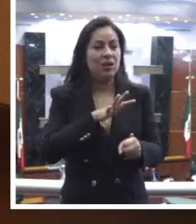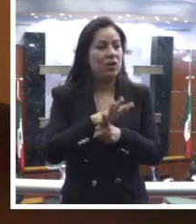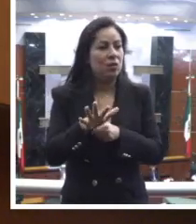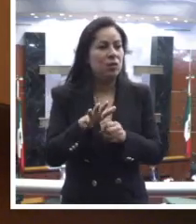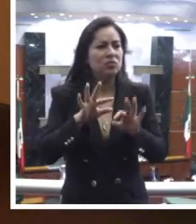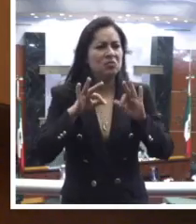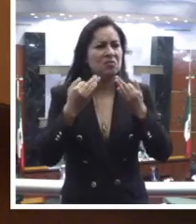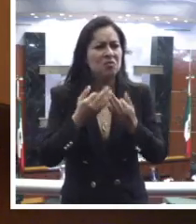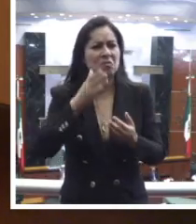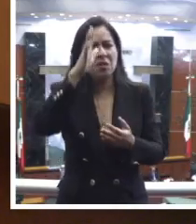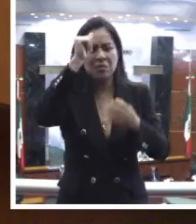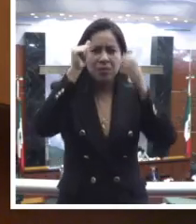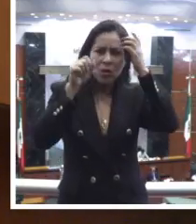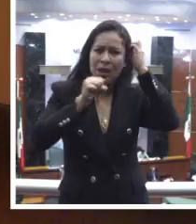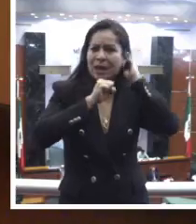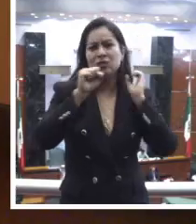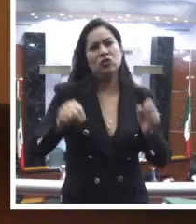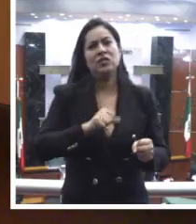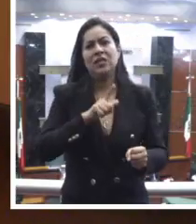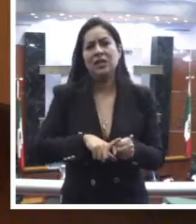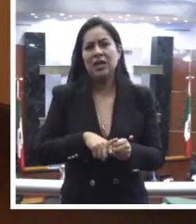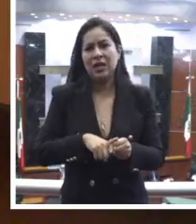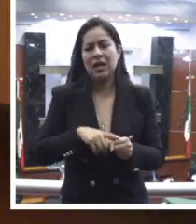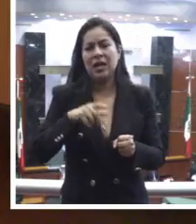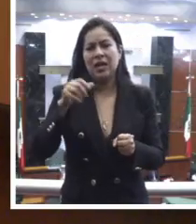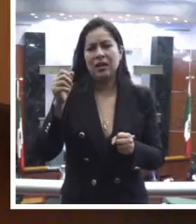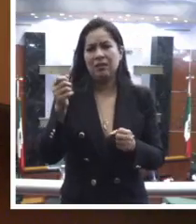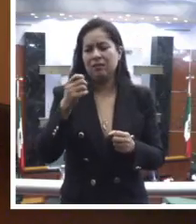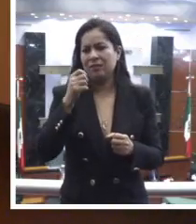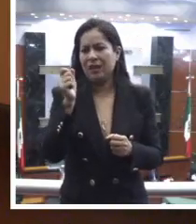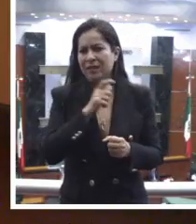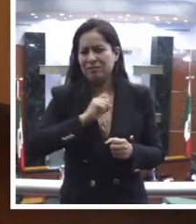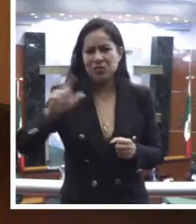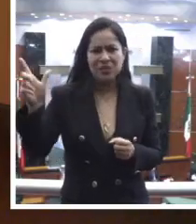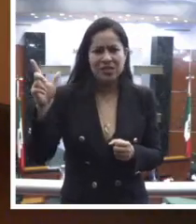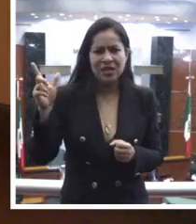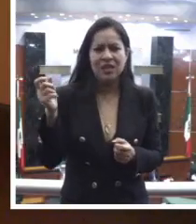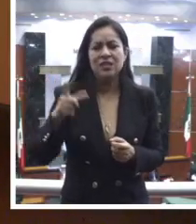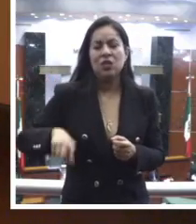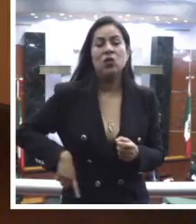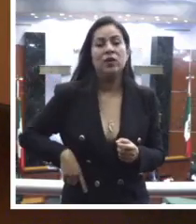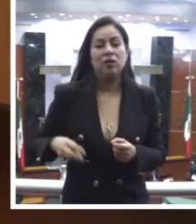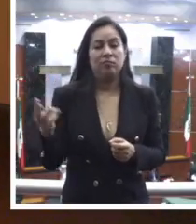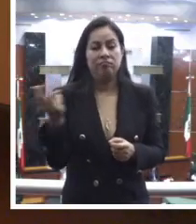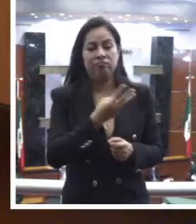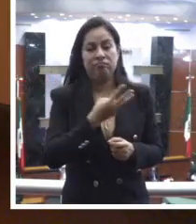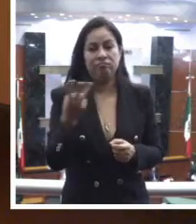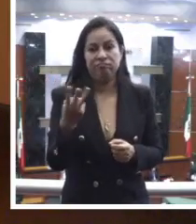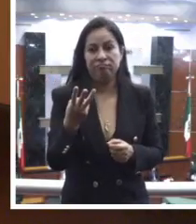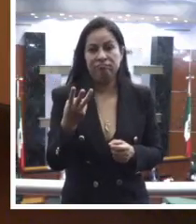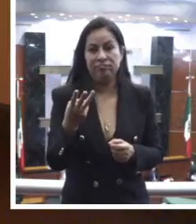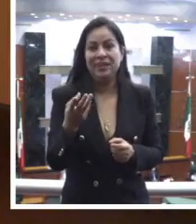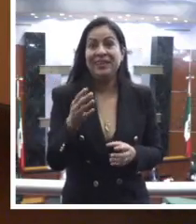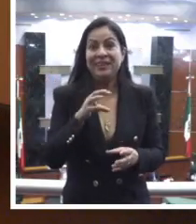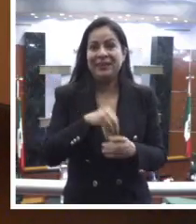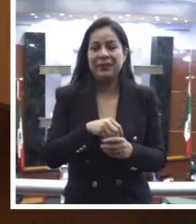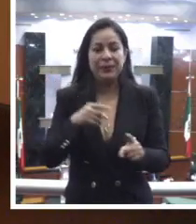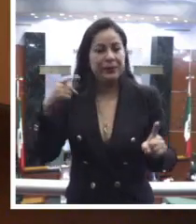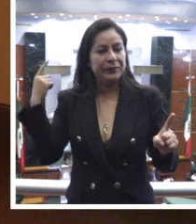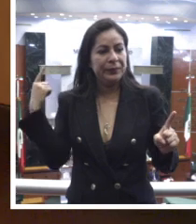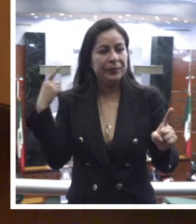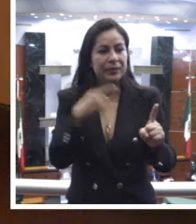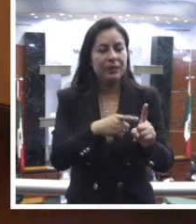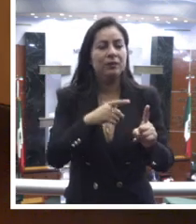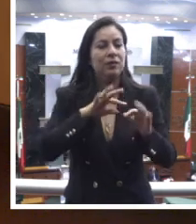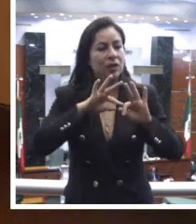un instrumento acordado por la sociedad, la academia, especialistas y el gobierno, que incluye los objetivos,